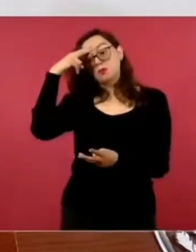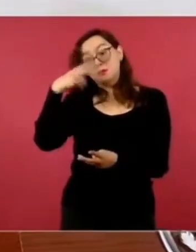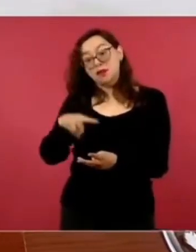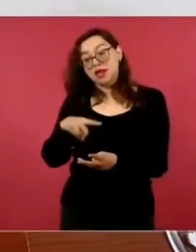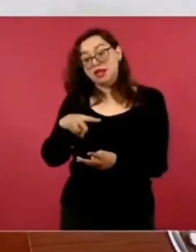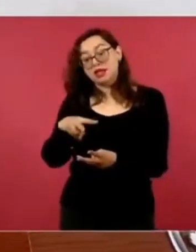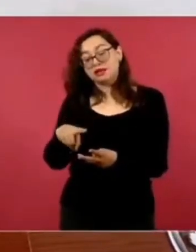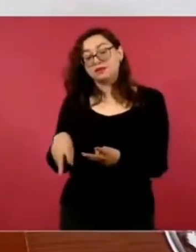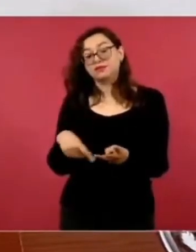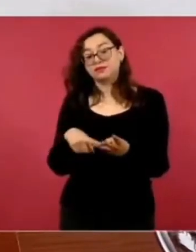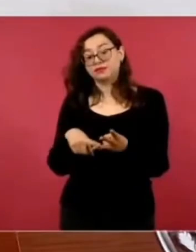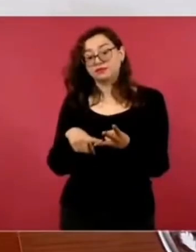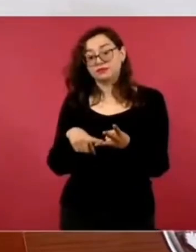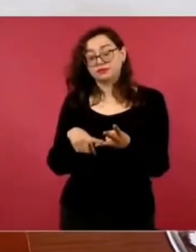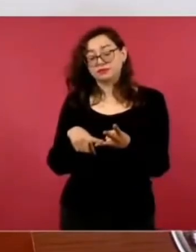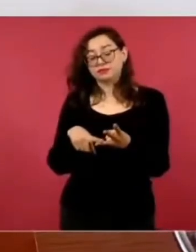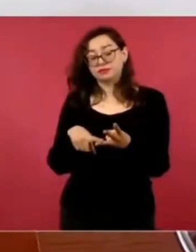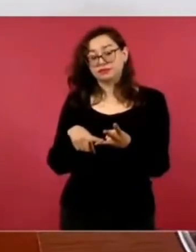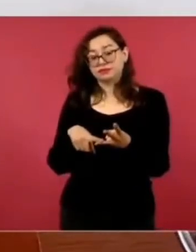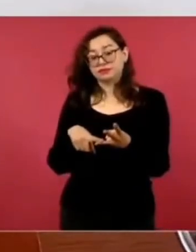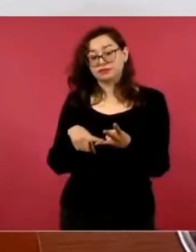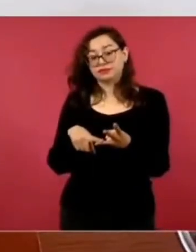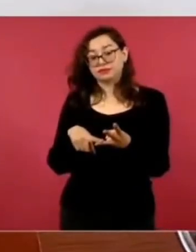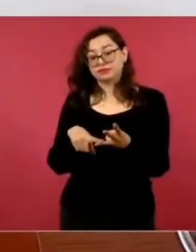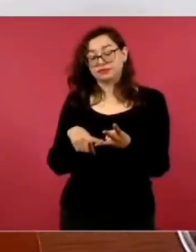No, Ferrocarriles fue Zedillo.